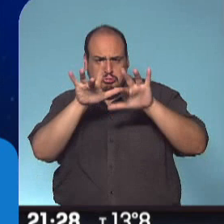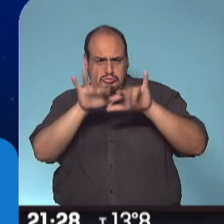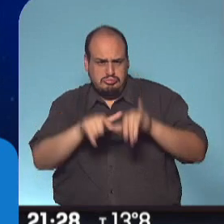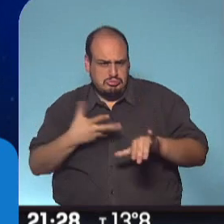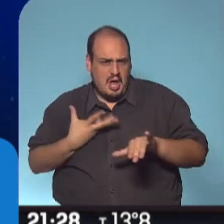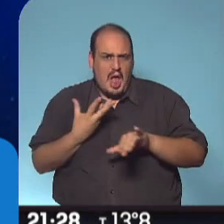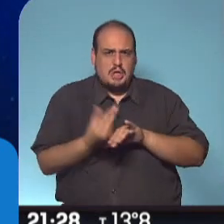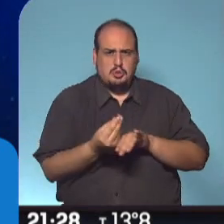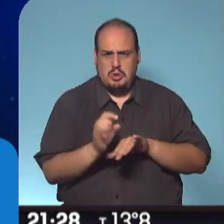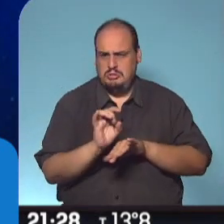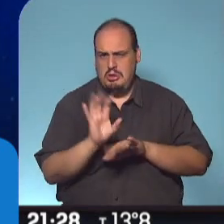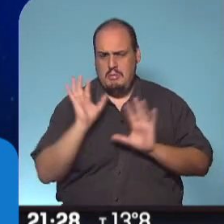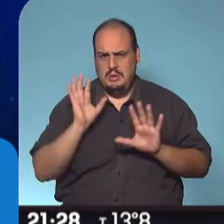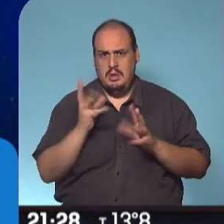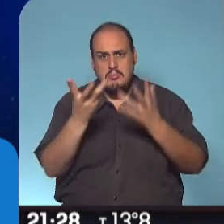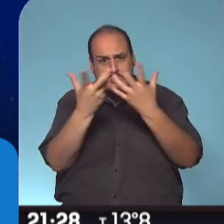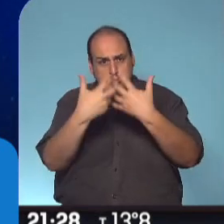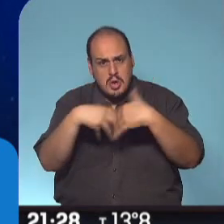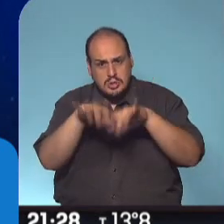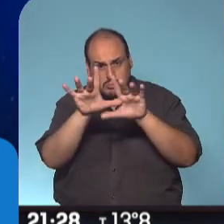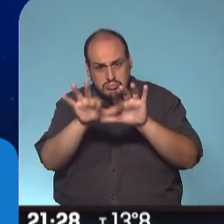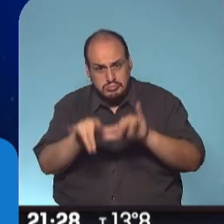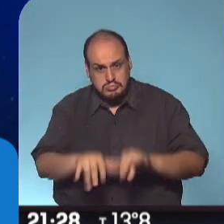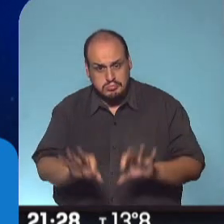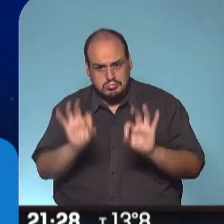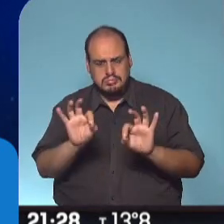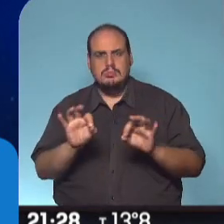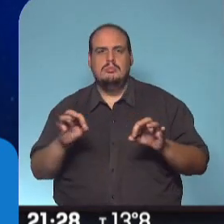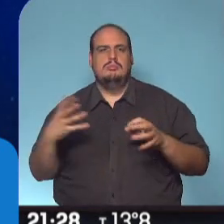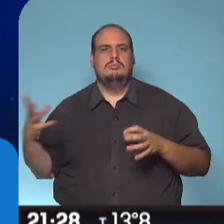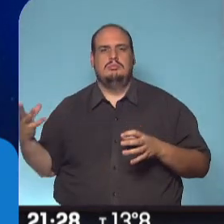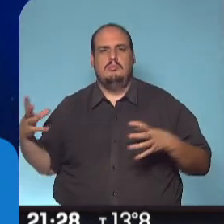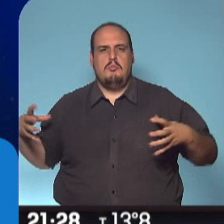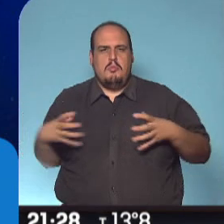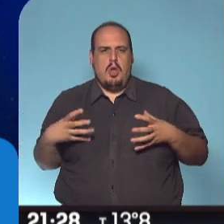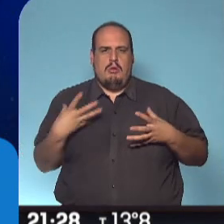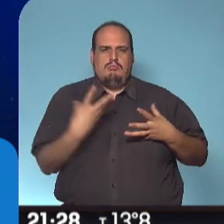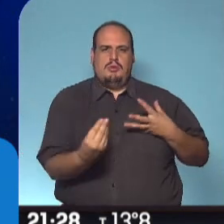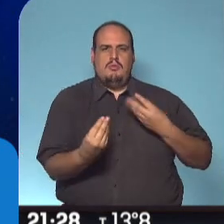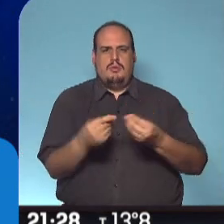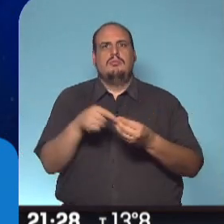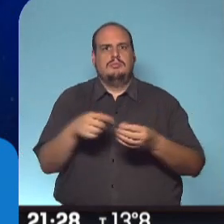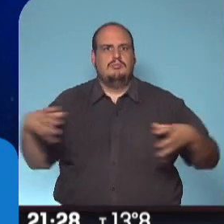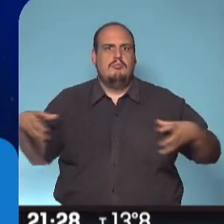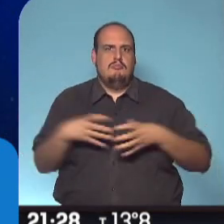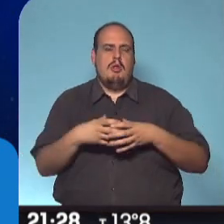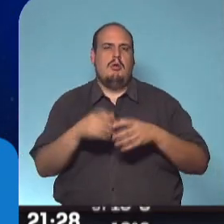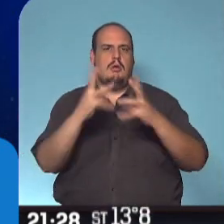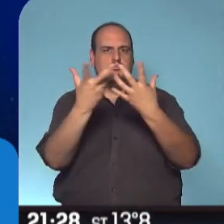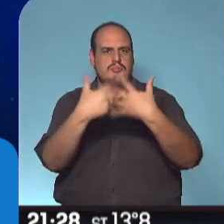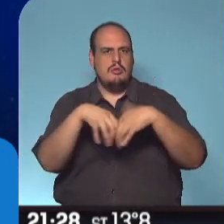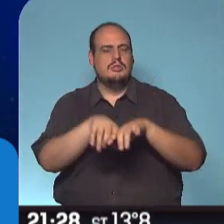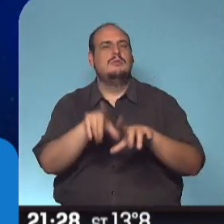El proyecto cuando esté será el proyecto del bloque y el bloque los llevará adelante los procesos de